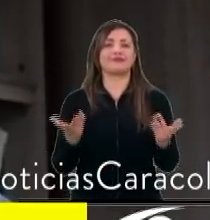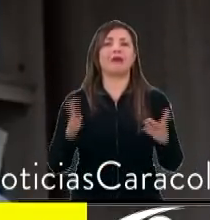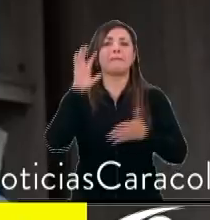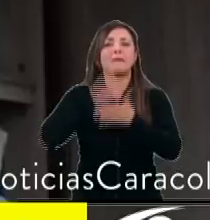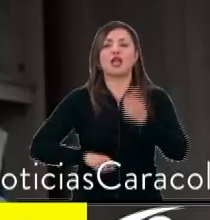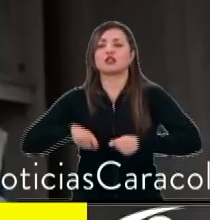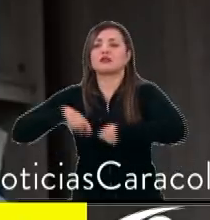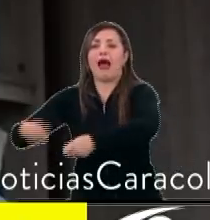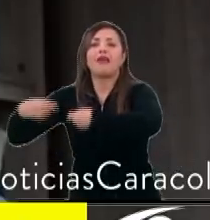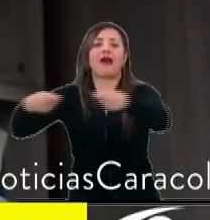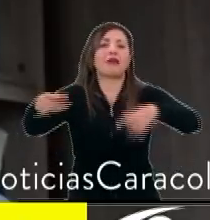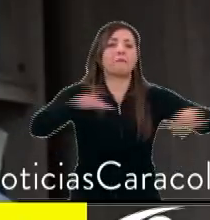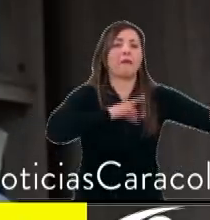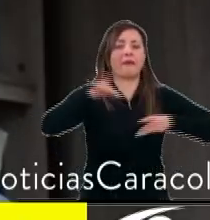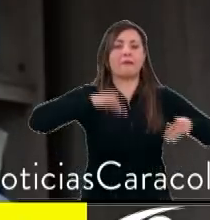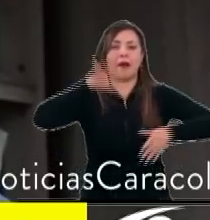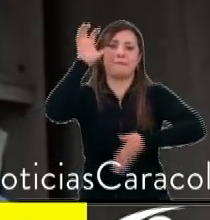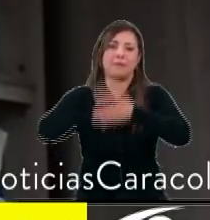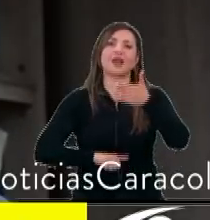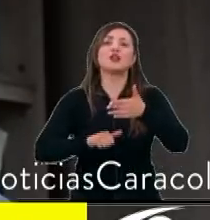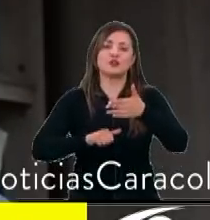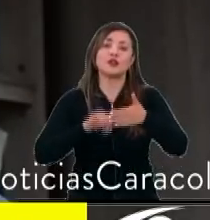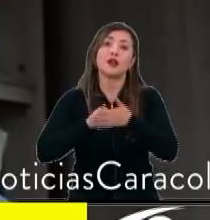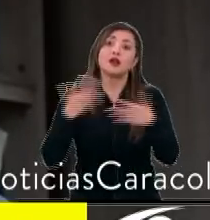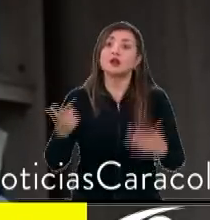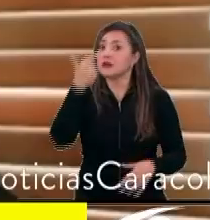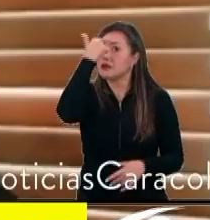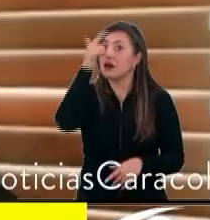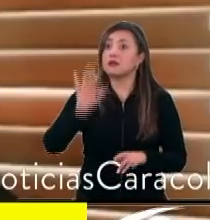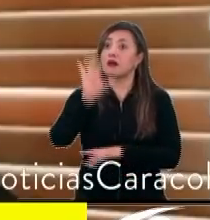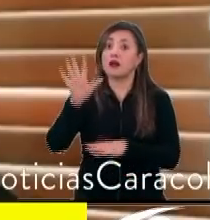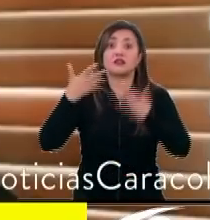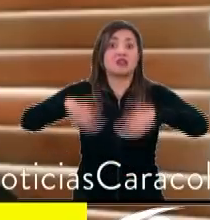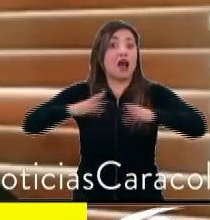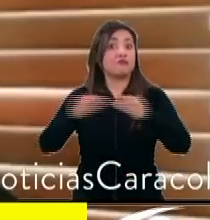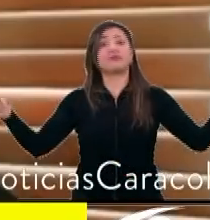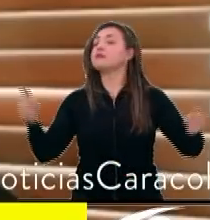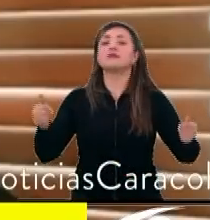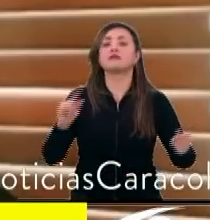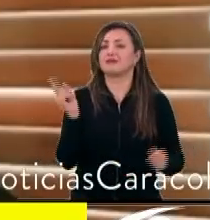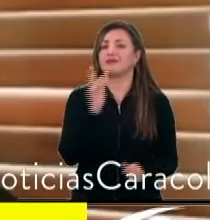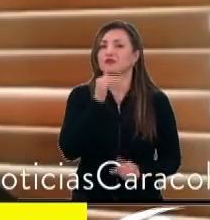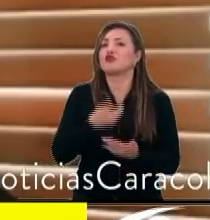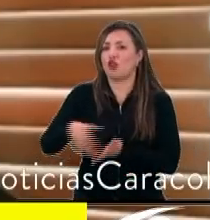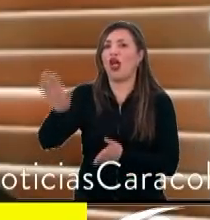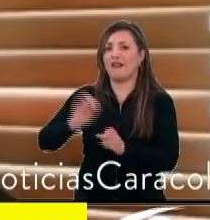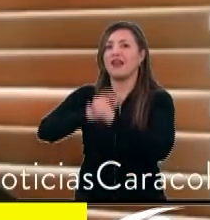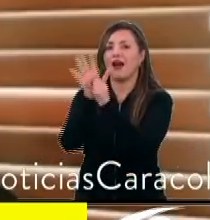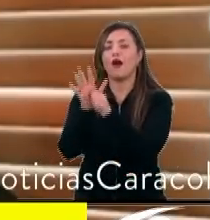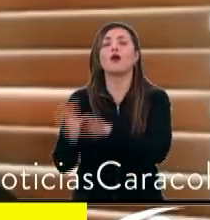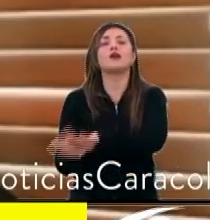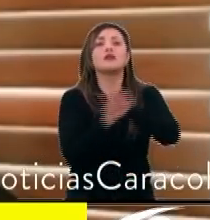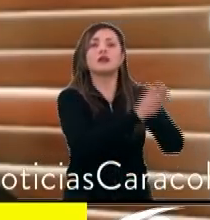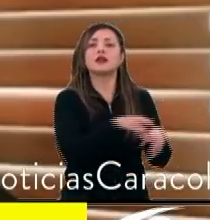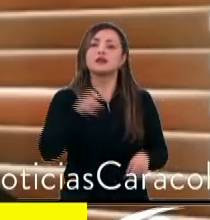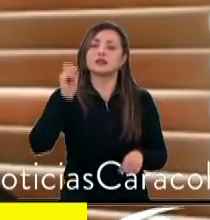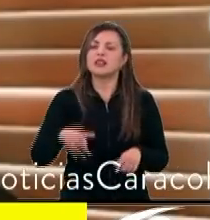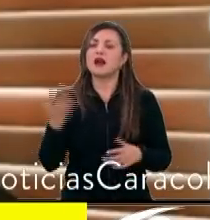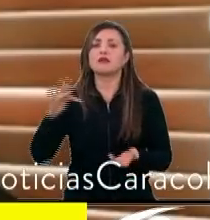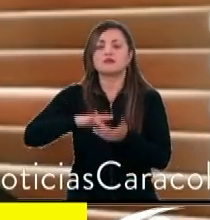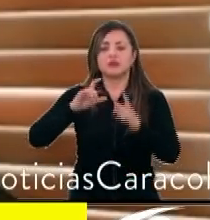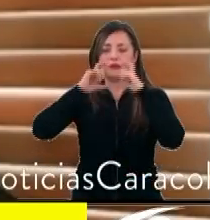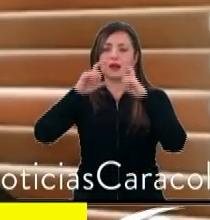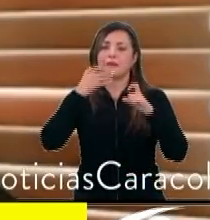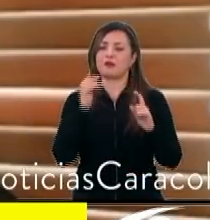transmisibilidad. Recordemos que la pandemia no ha pasado, no bajemos la guardia. Los sintomáticos respiratorios deben continuar con tapabocas y aislarse, esto